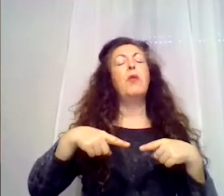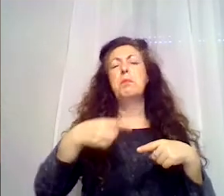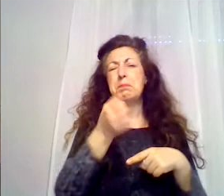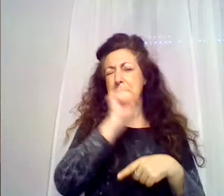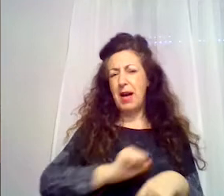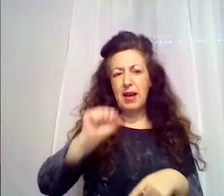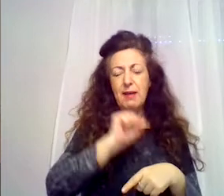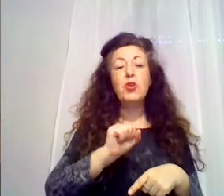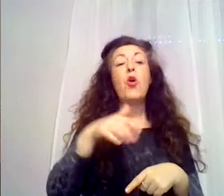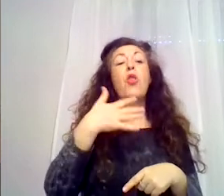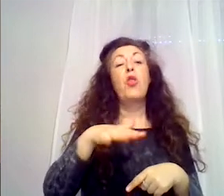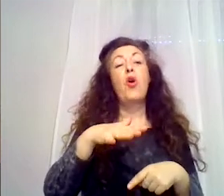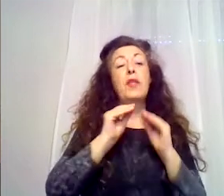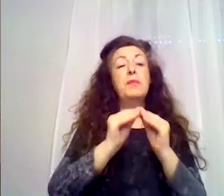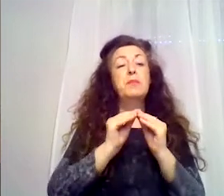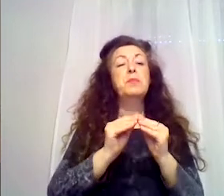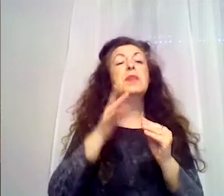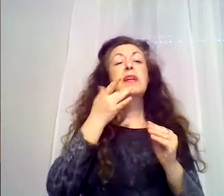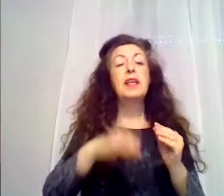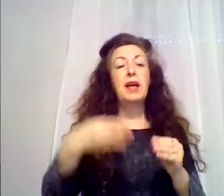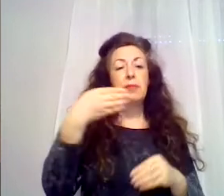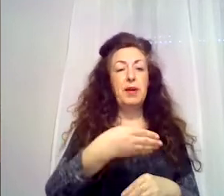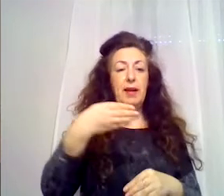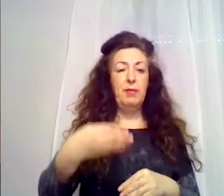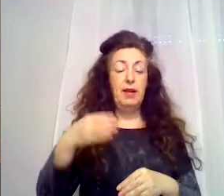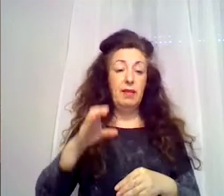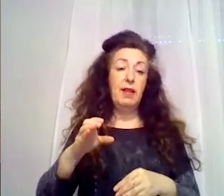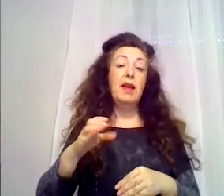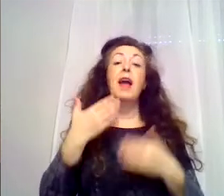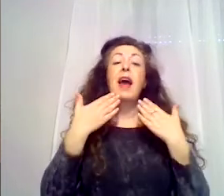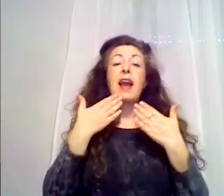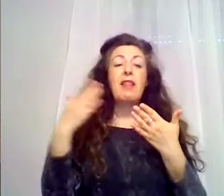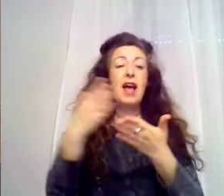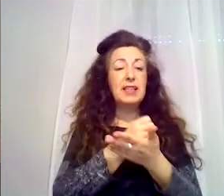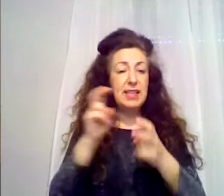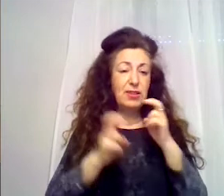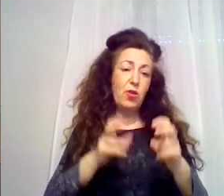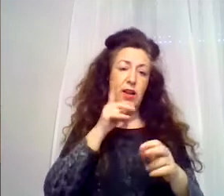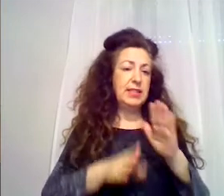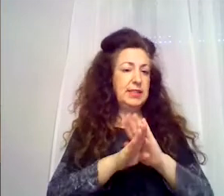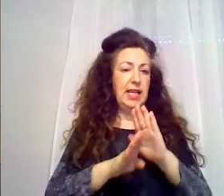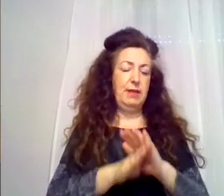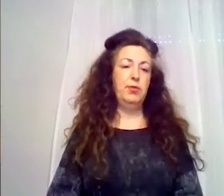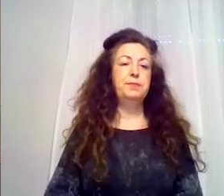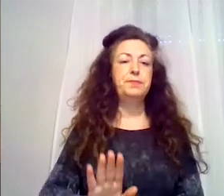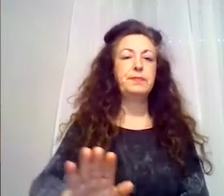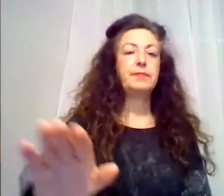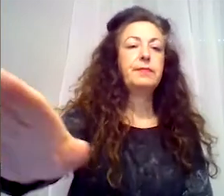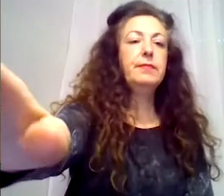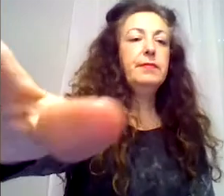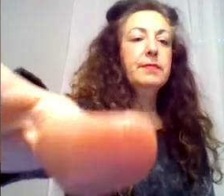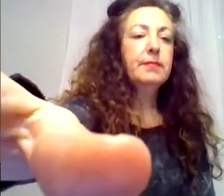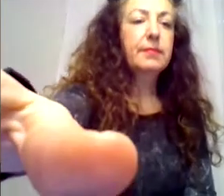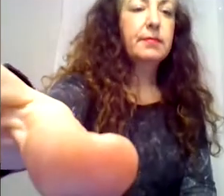interpretado, fantásticamente dirigido, en esa gran representación producida por la BBC. Gracias a todos y